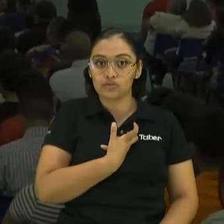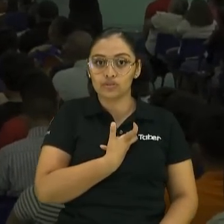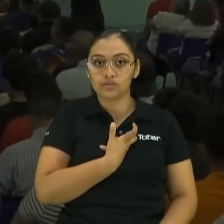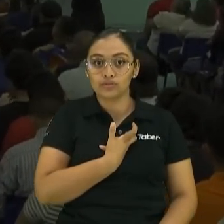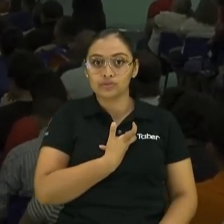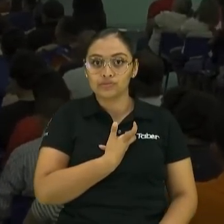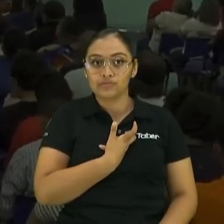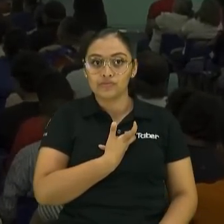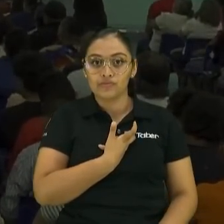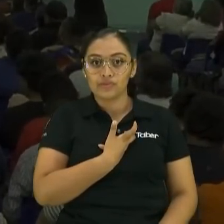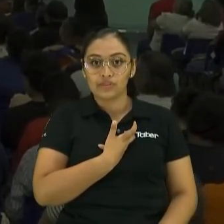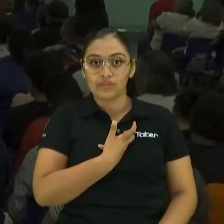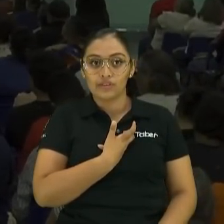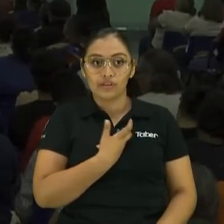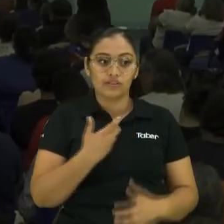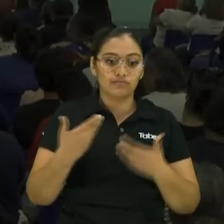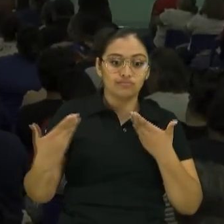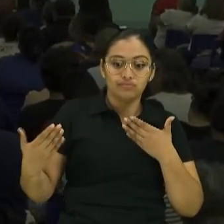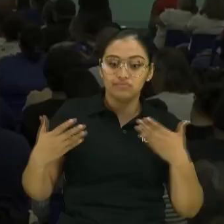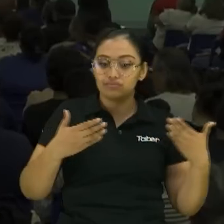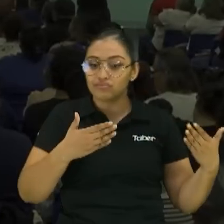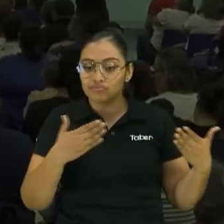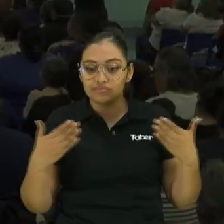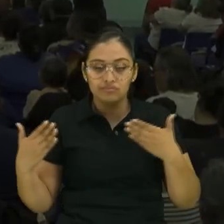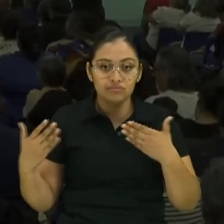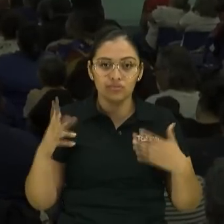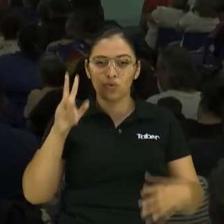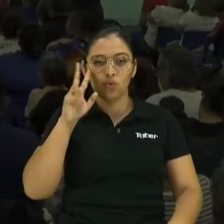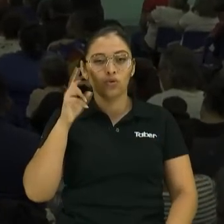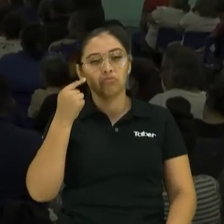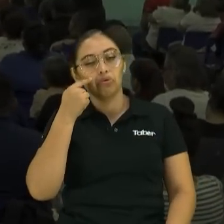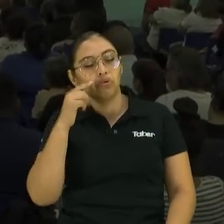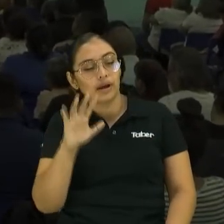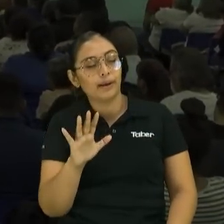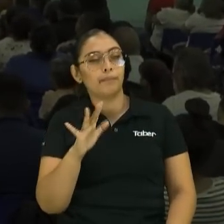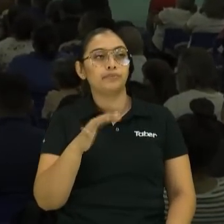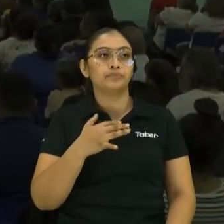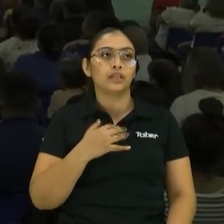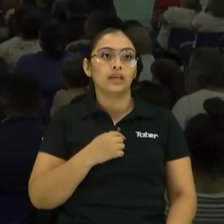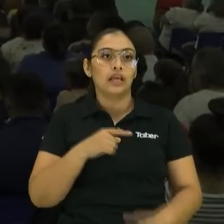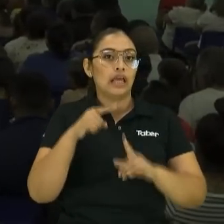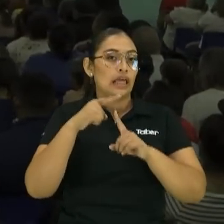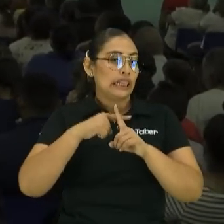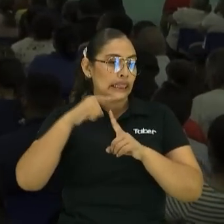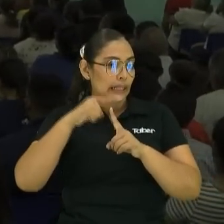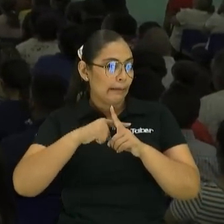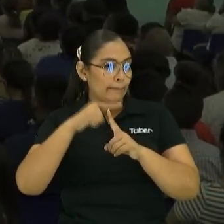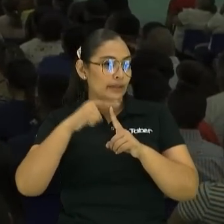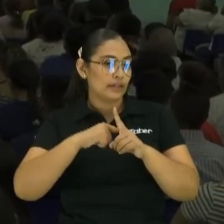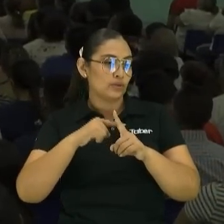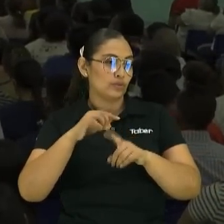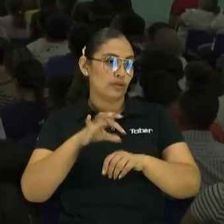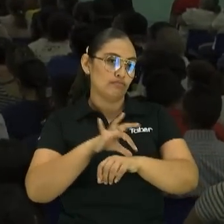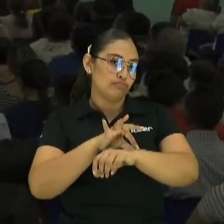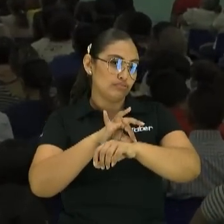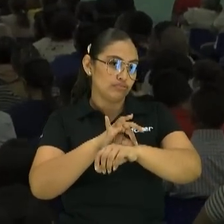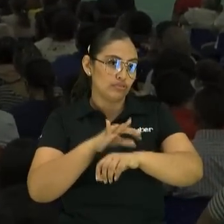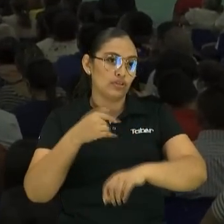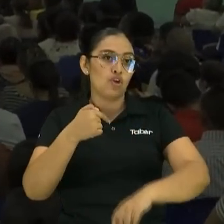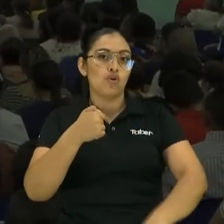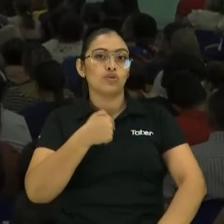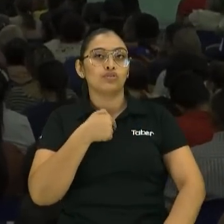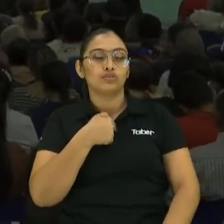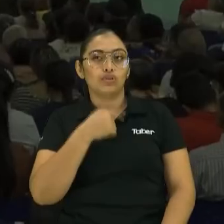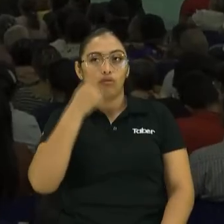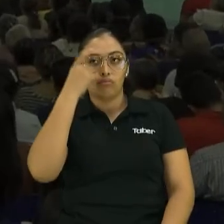la tibieza está como la temperatura de su cuerpo el otro día nos tocó bautizar personas en jardinitis